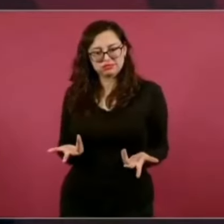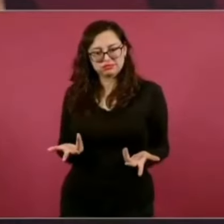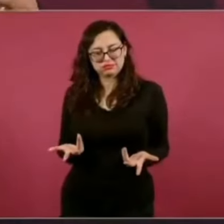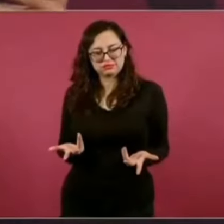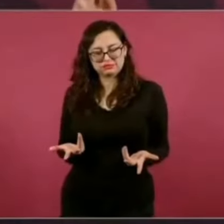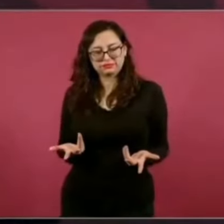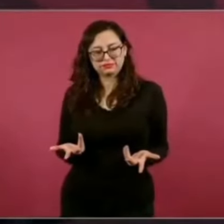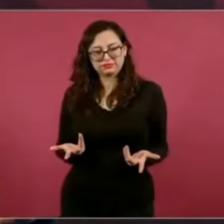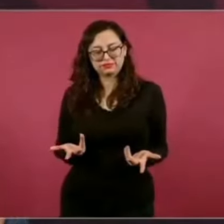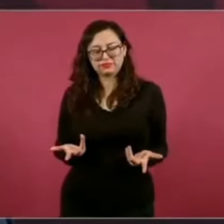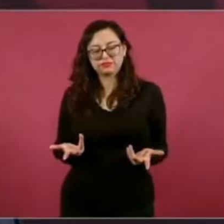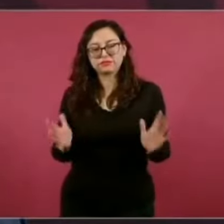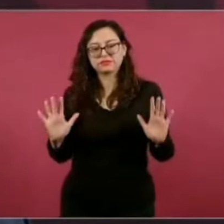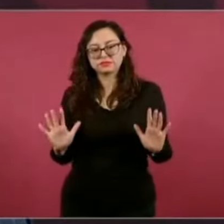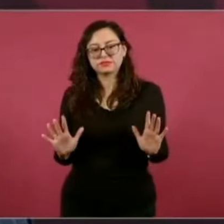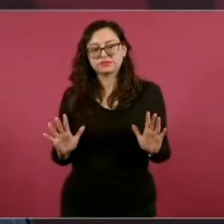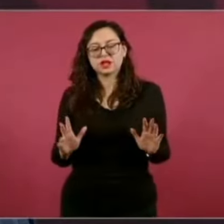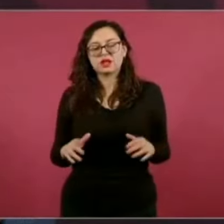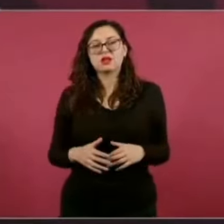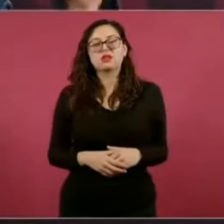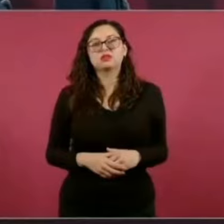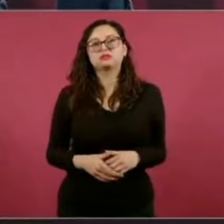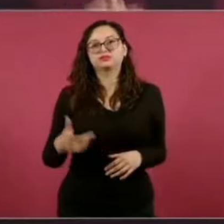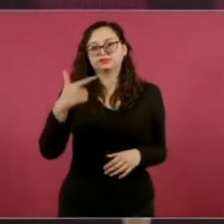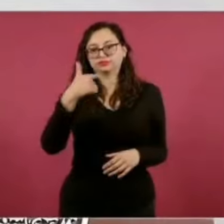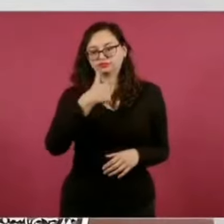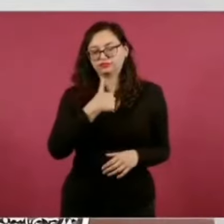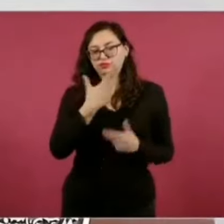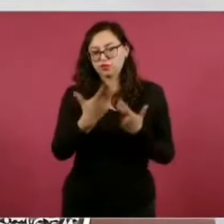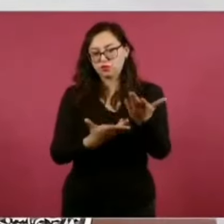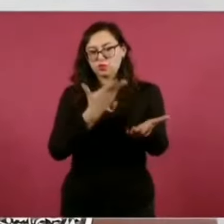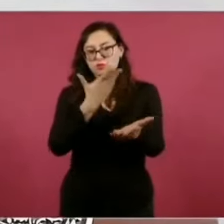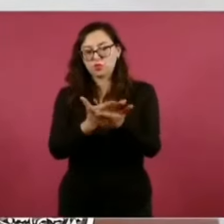Lo que yo llamo humanismo mexicano tiene 2 pies.